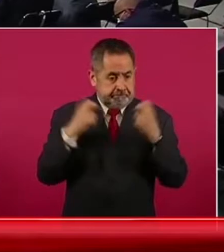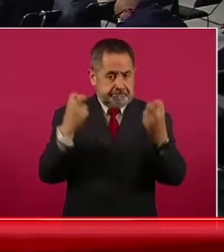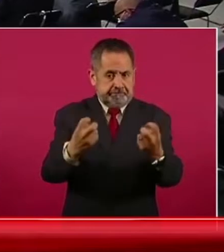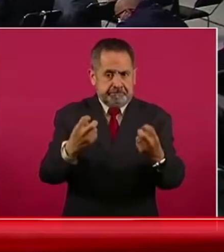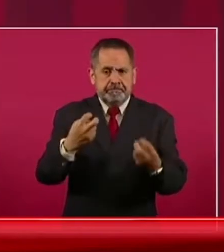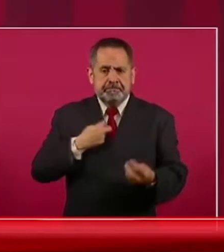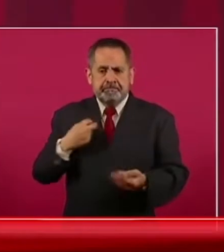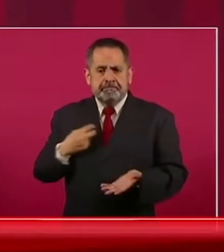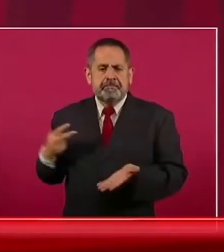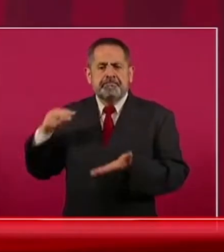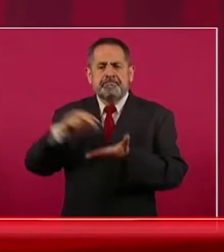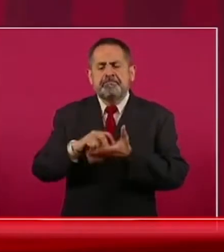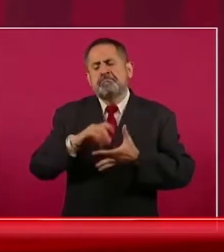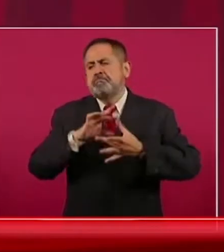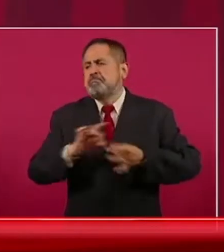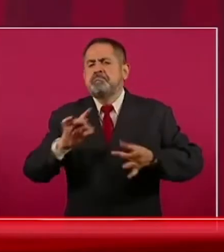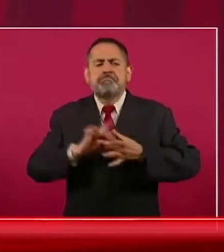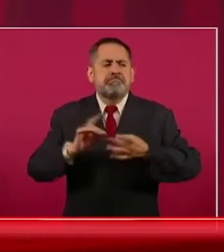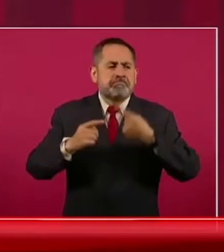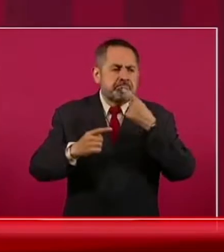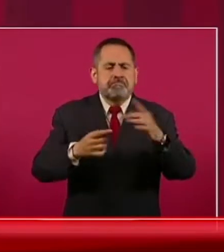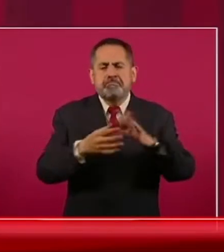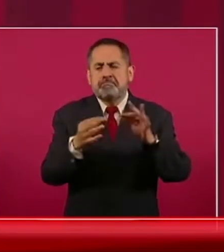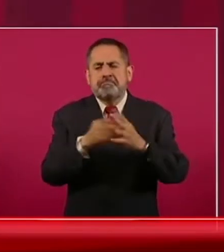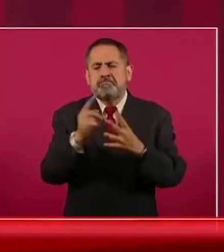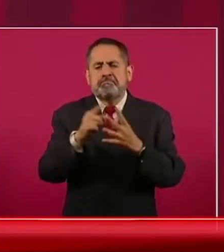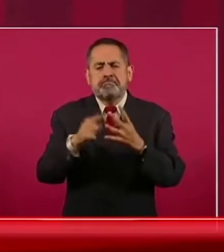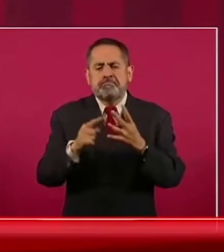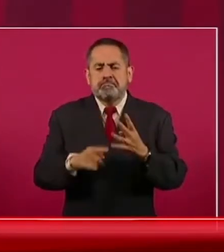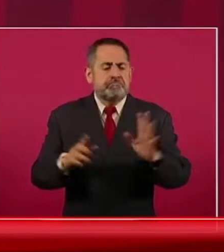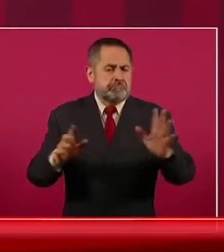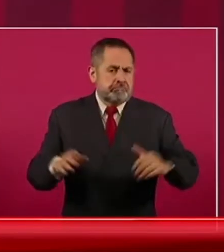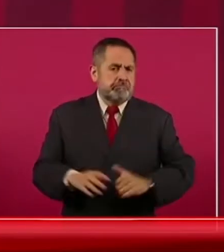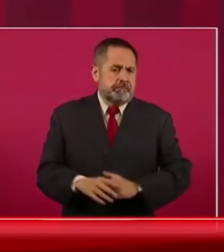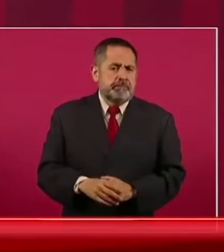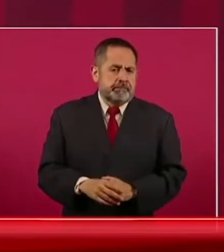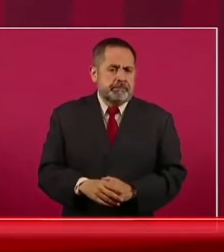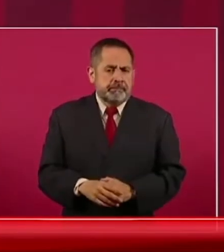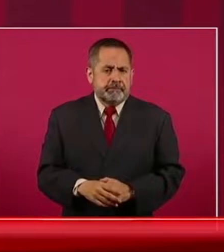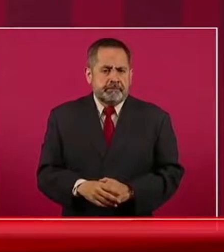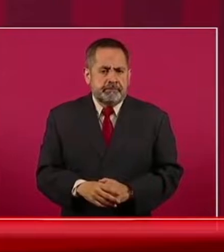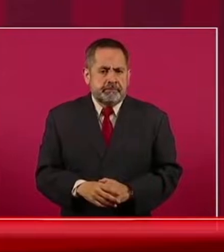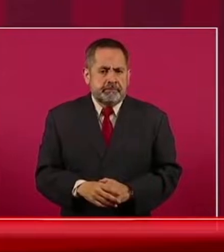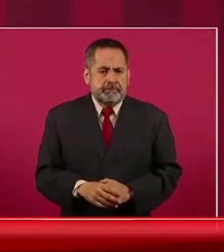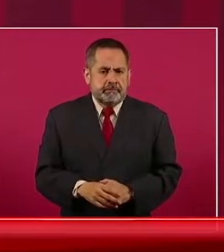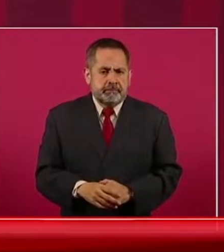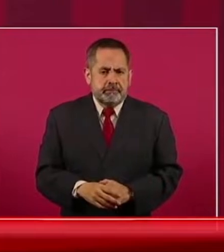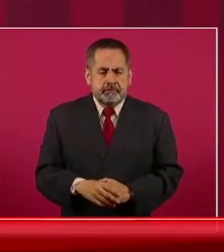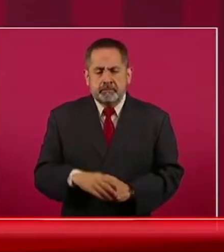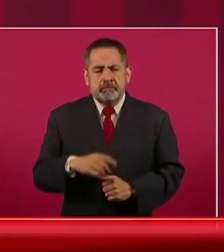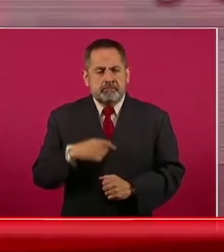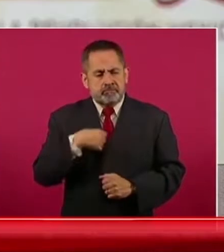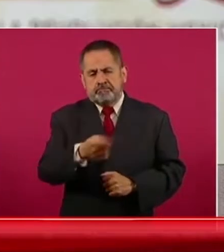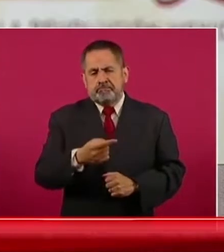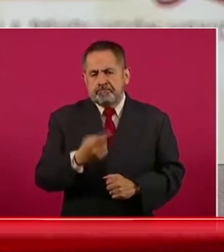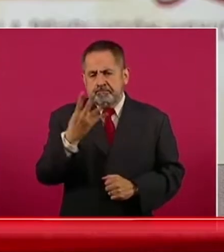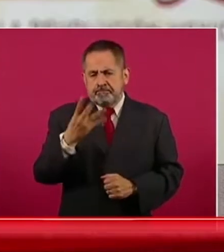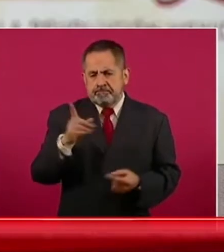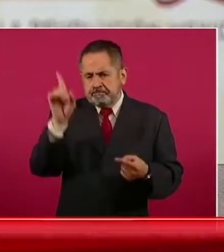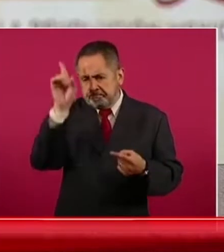4, recomendaciones